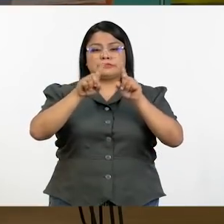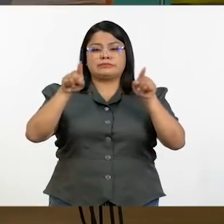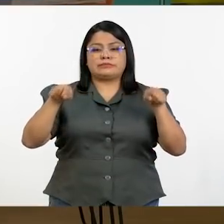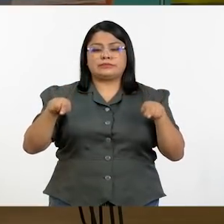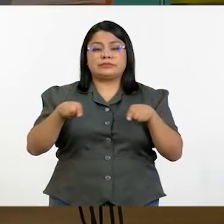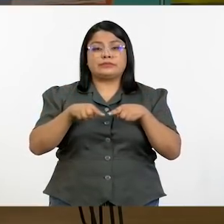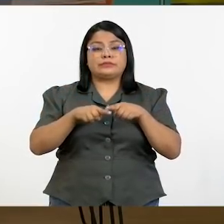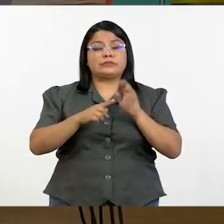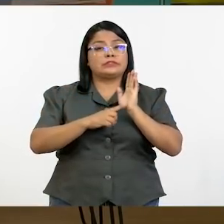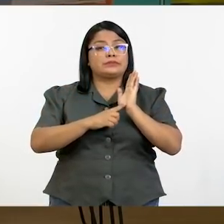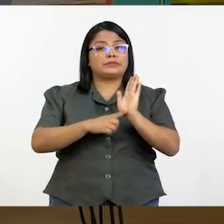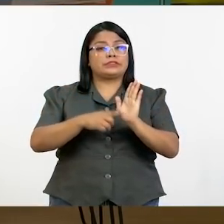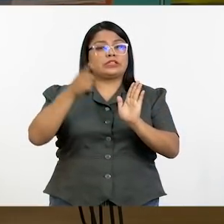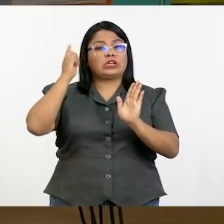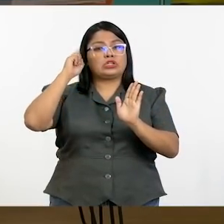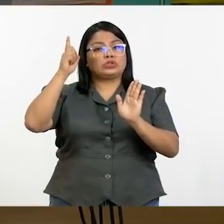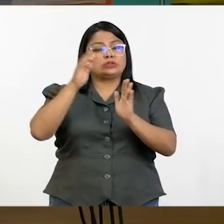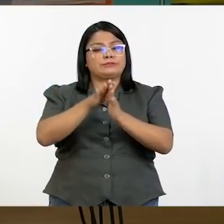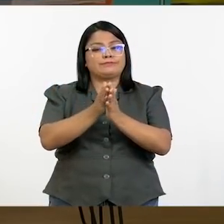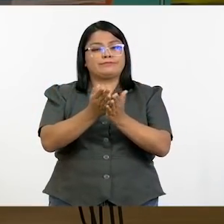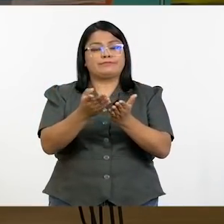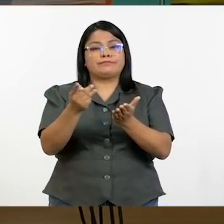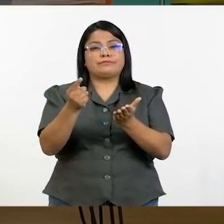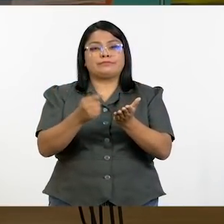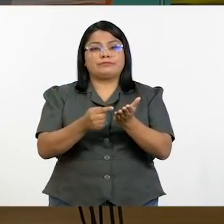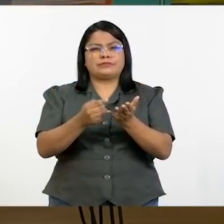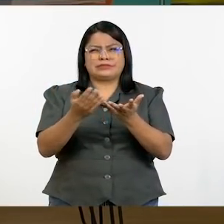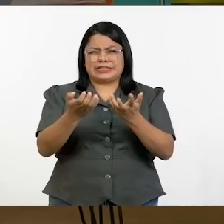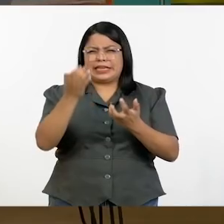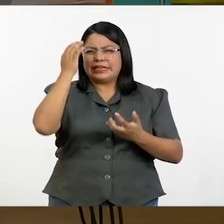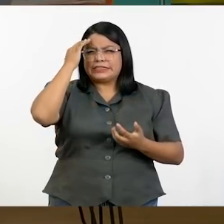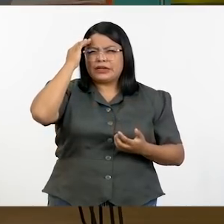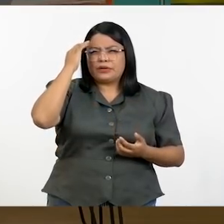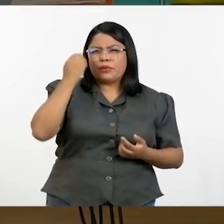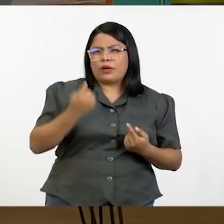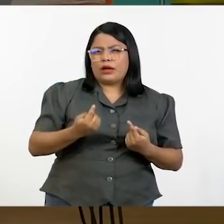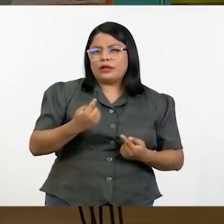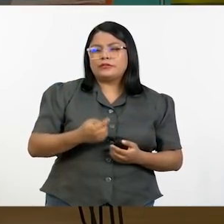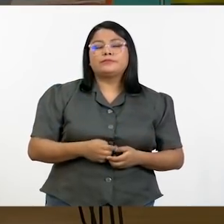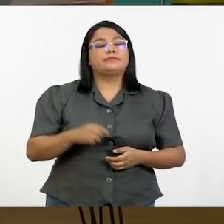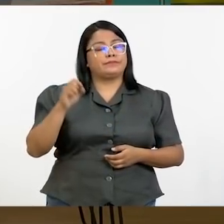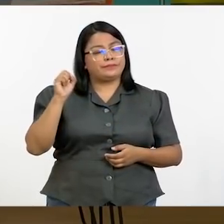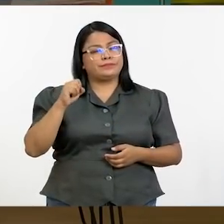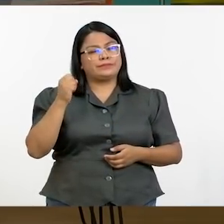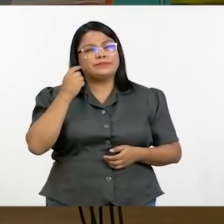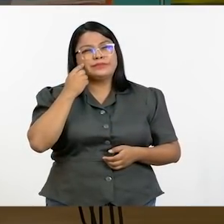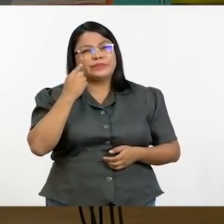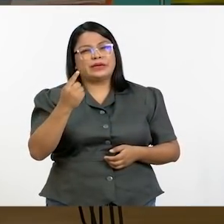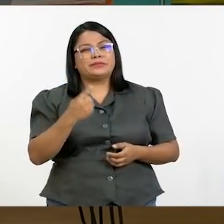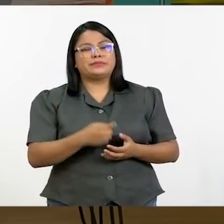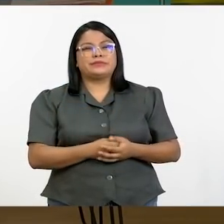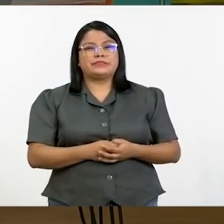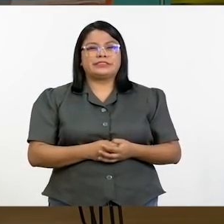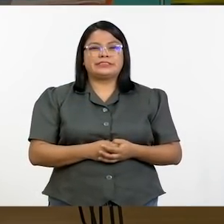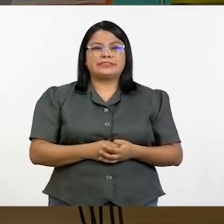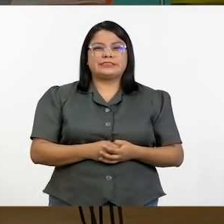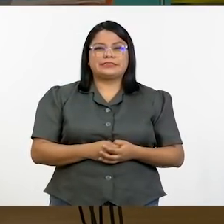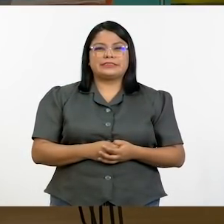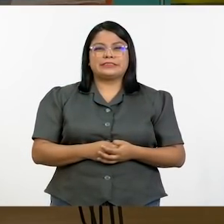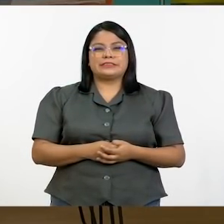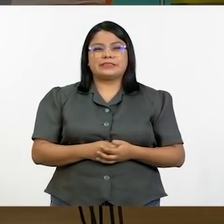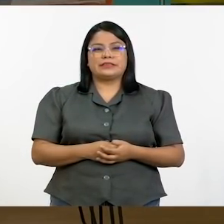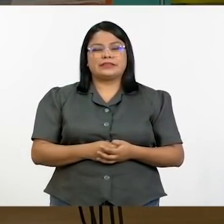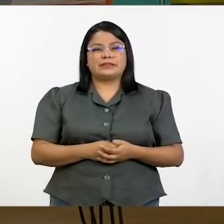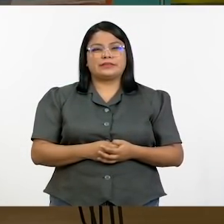le presentan al estudiante en su libro de texto. ¿Quieres conocer más estos recuadros? Así es, así que, ¿qué les parece si vemos